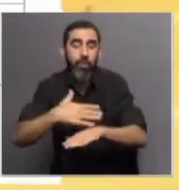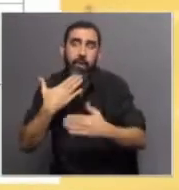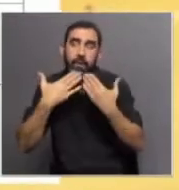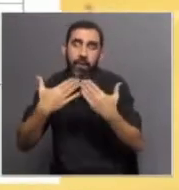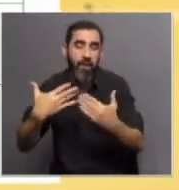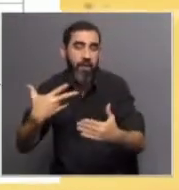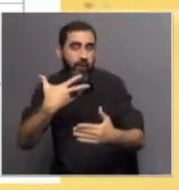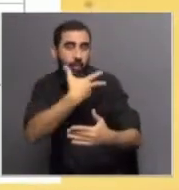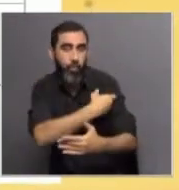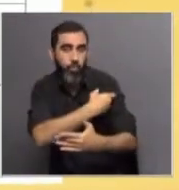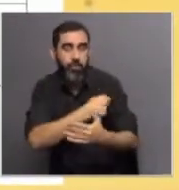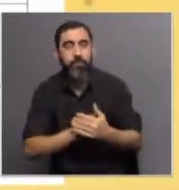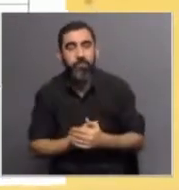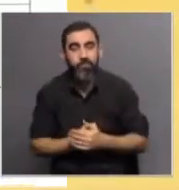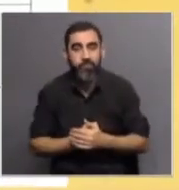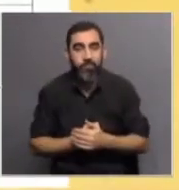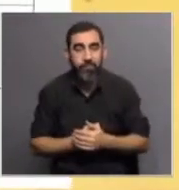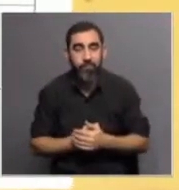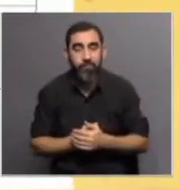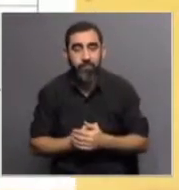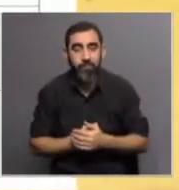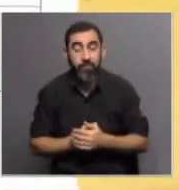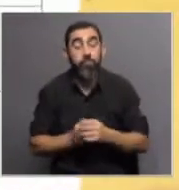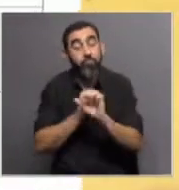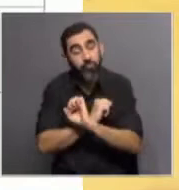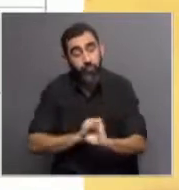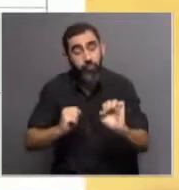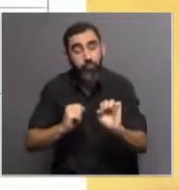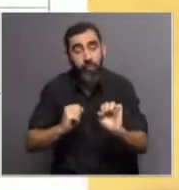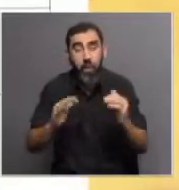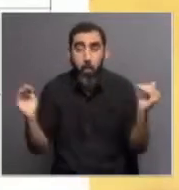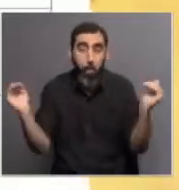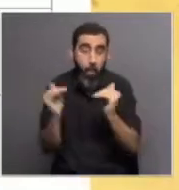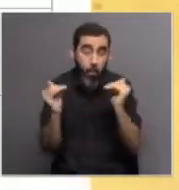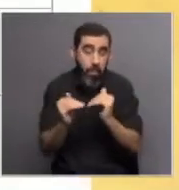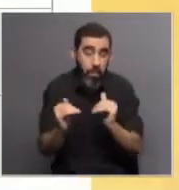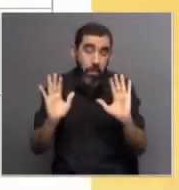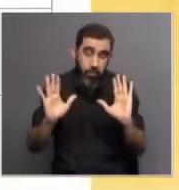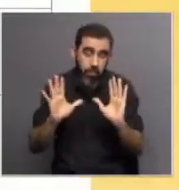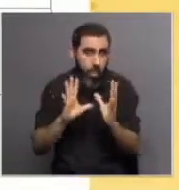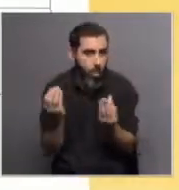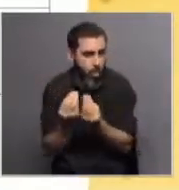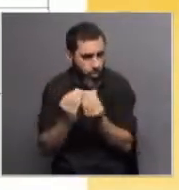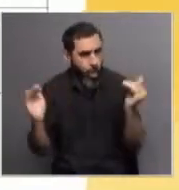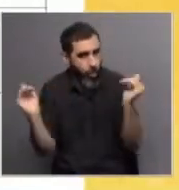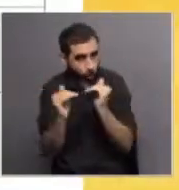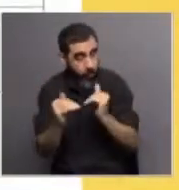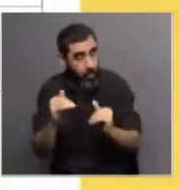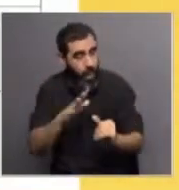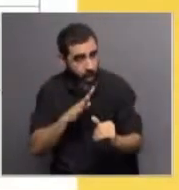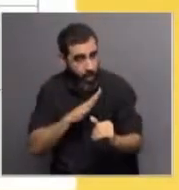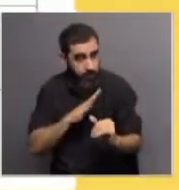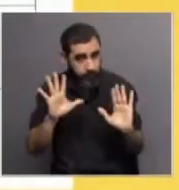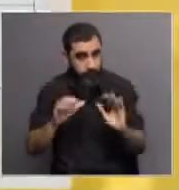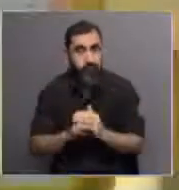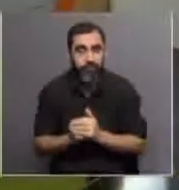vacunación, que entonces nos permite tener unos niveles de movilidad que son altos todavía, digamos, que son